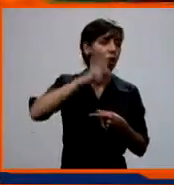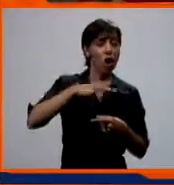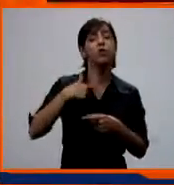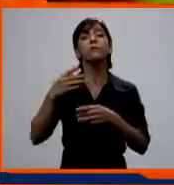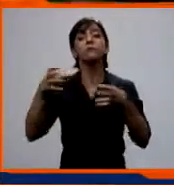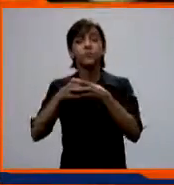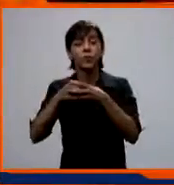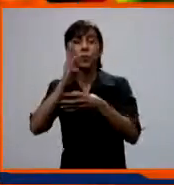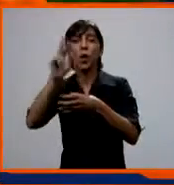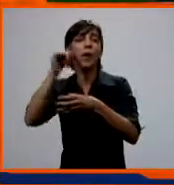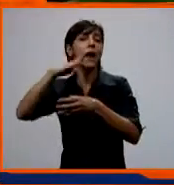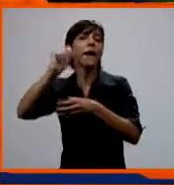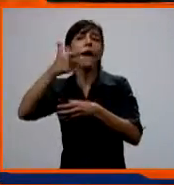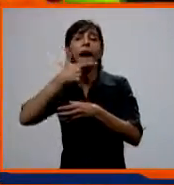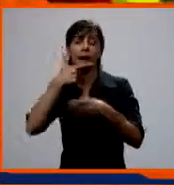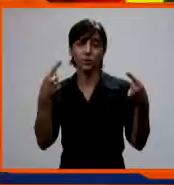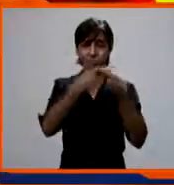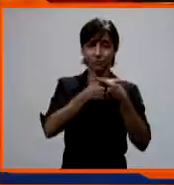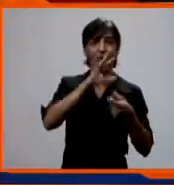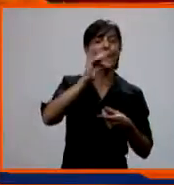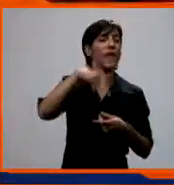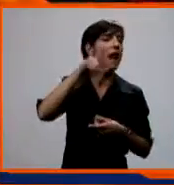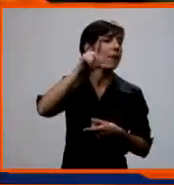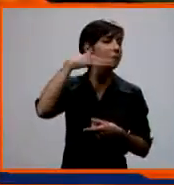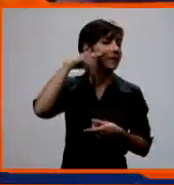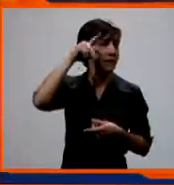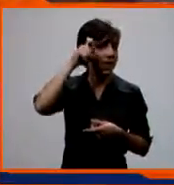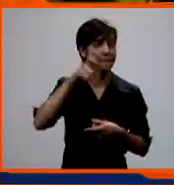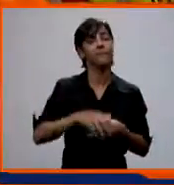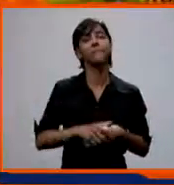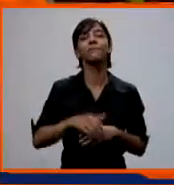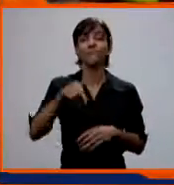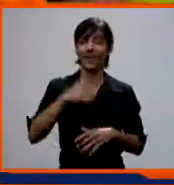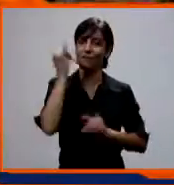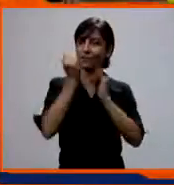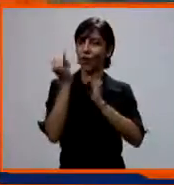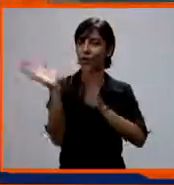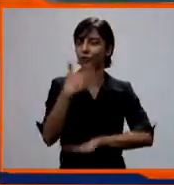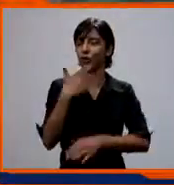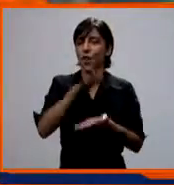propio con Villa Dálmine. Aquí los Andes y el ascenso a la B Nacional.